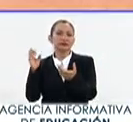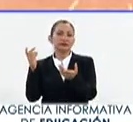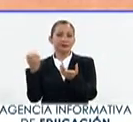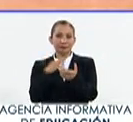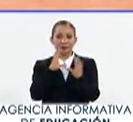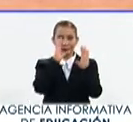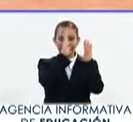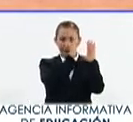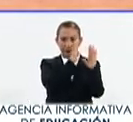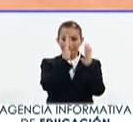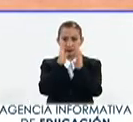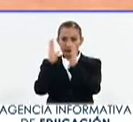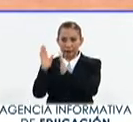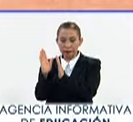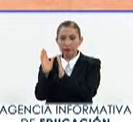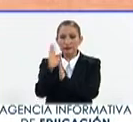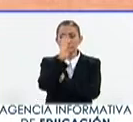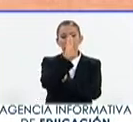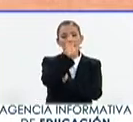Los bloques